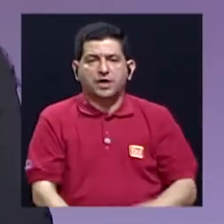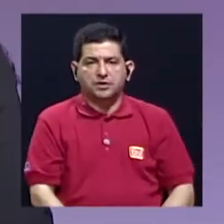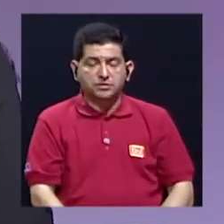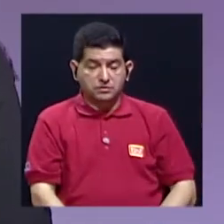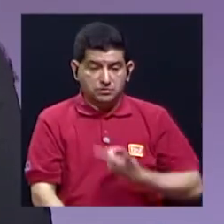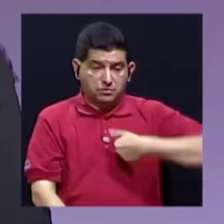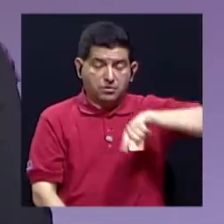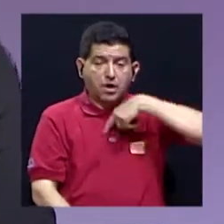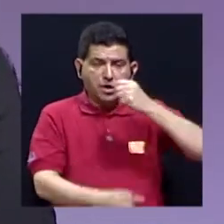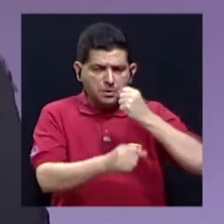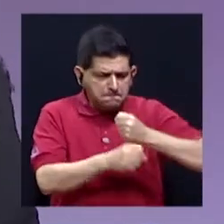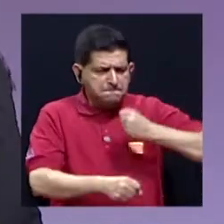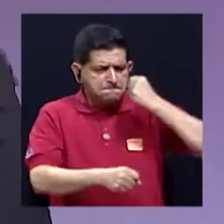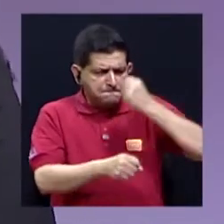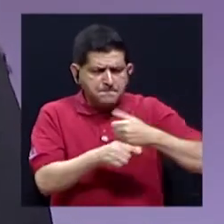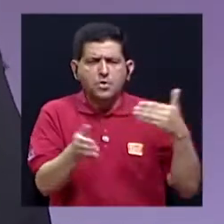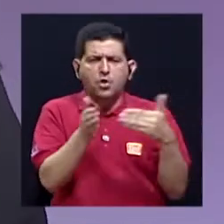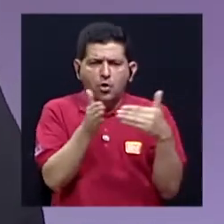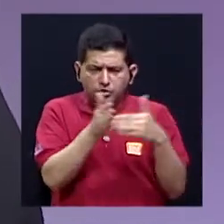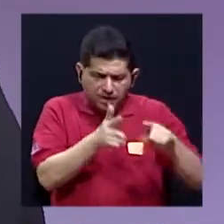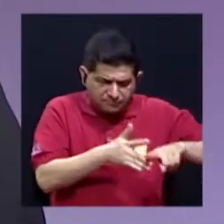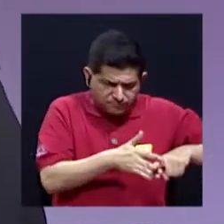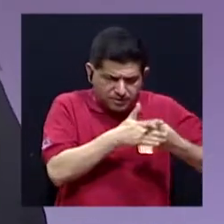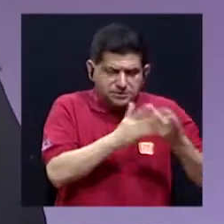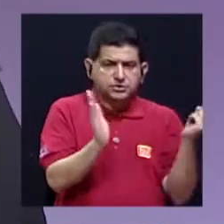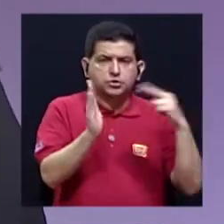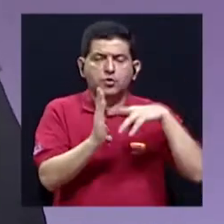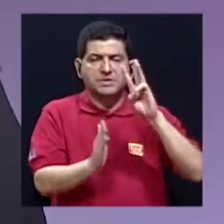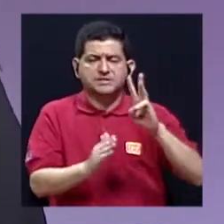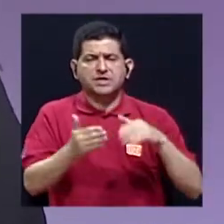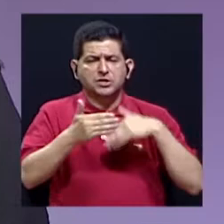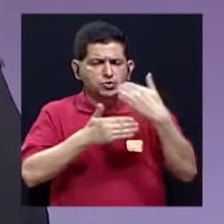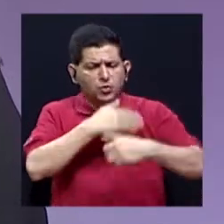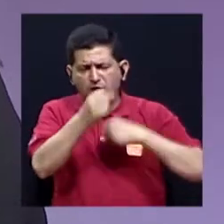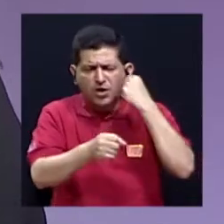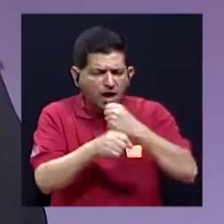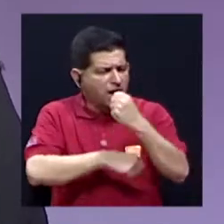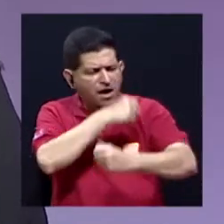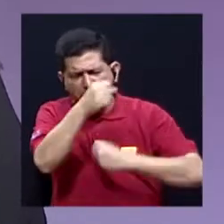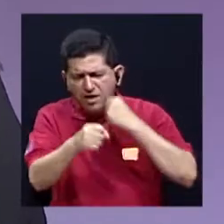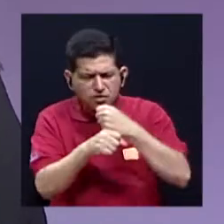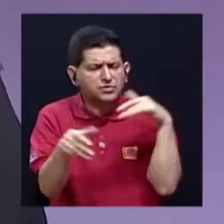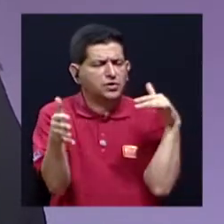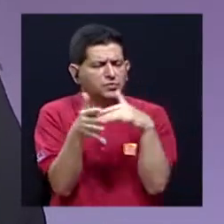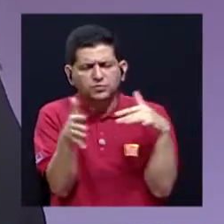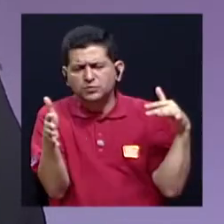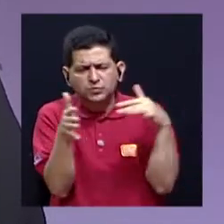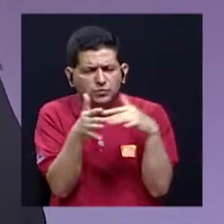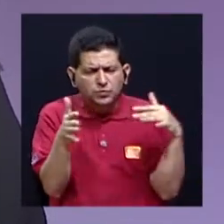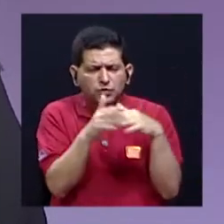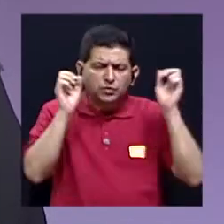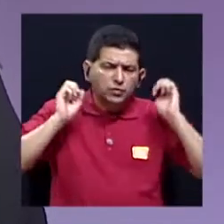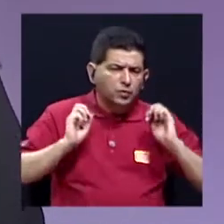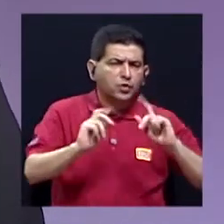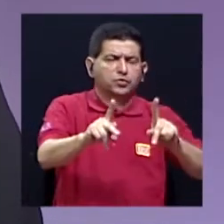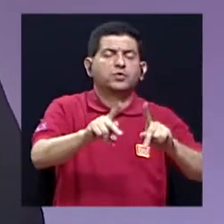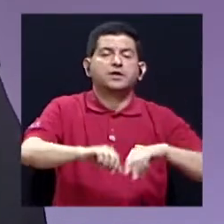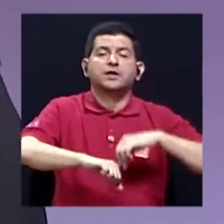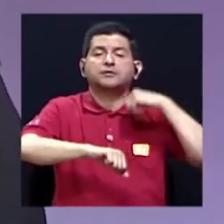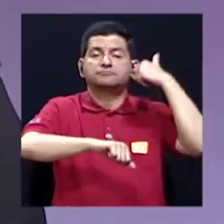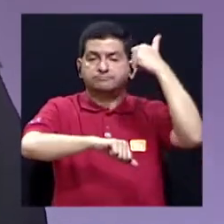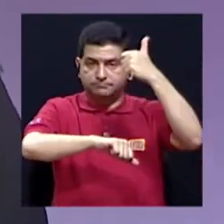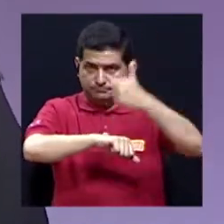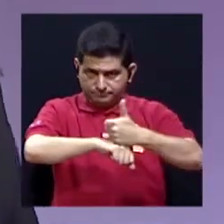la tarea de volverla, de iniciar, y en el 2006, después de muchos años de hacer estudios, ¿verdad?, de factibilidad,